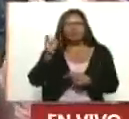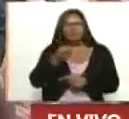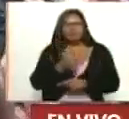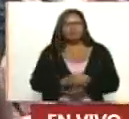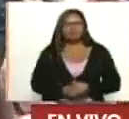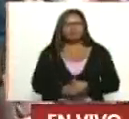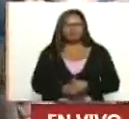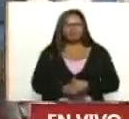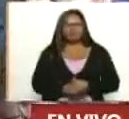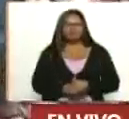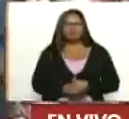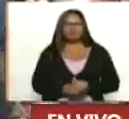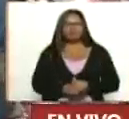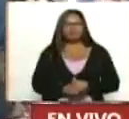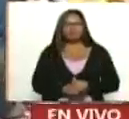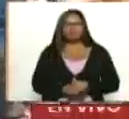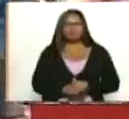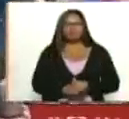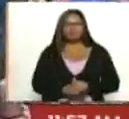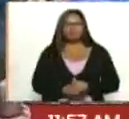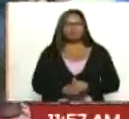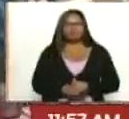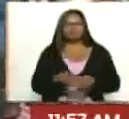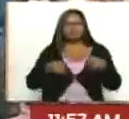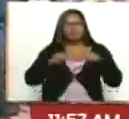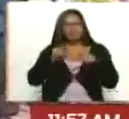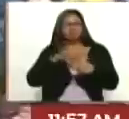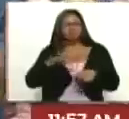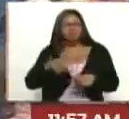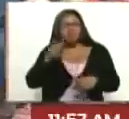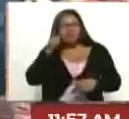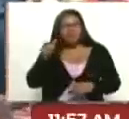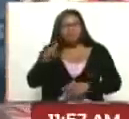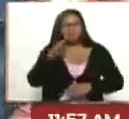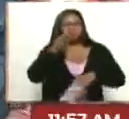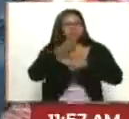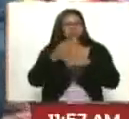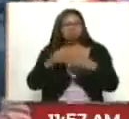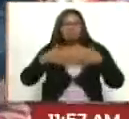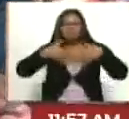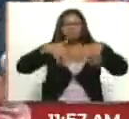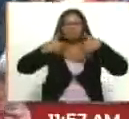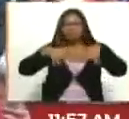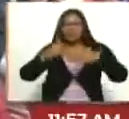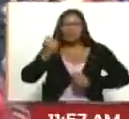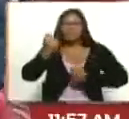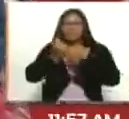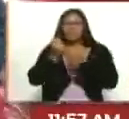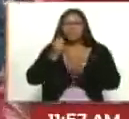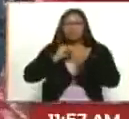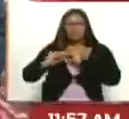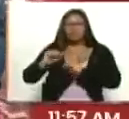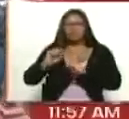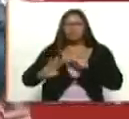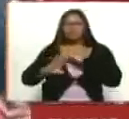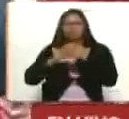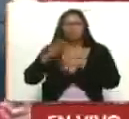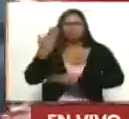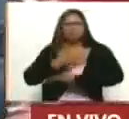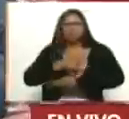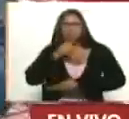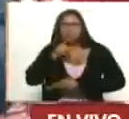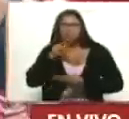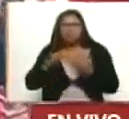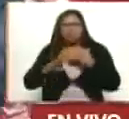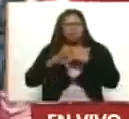Francisco de Miranda, Estado Guárico, donde el pueblo salió a marchar en contra de las sanciones y